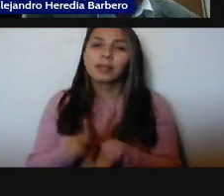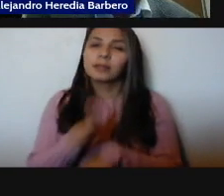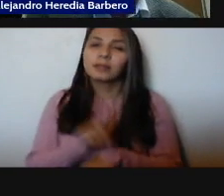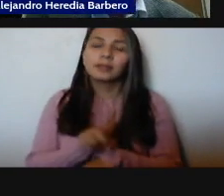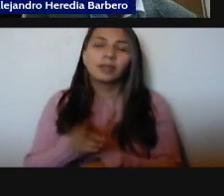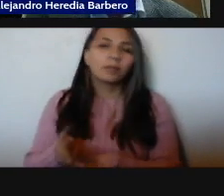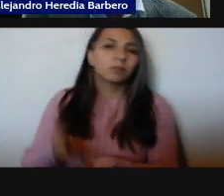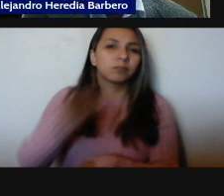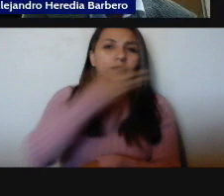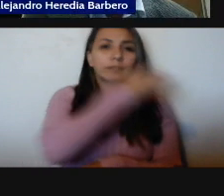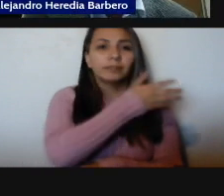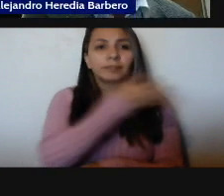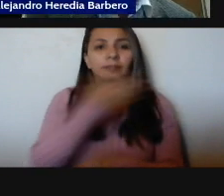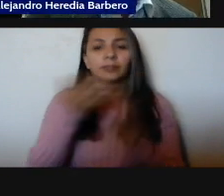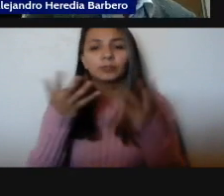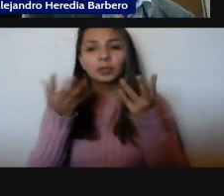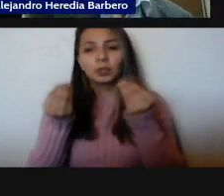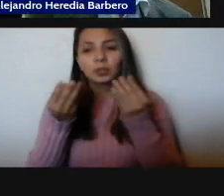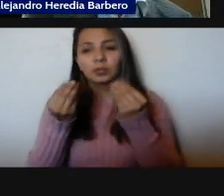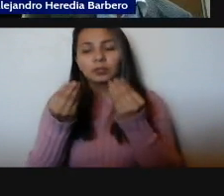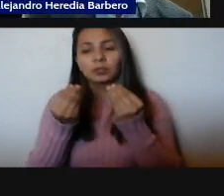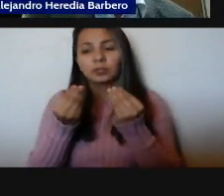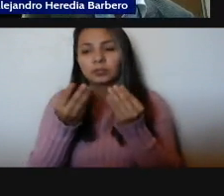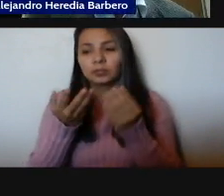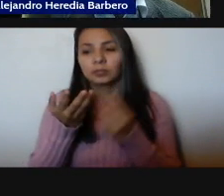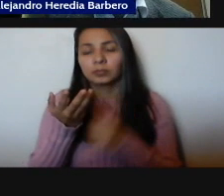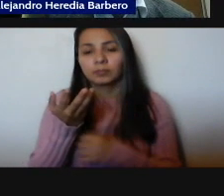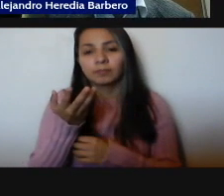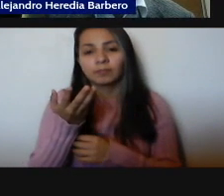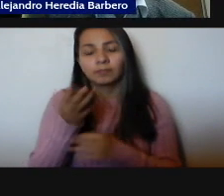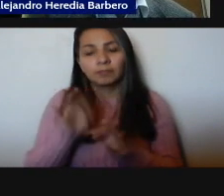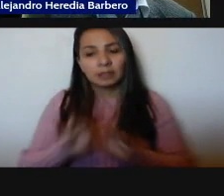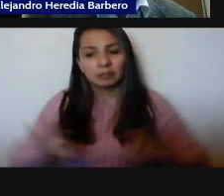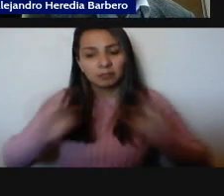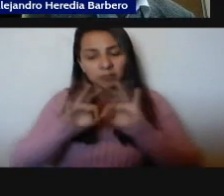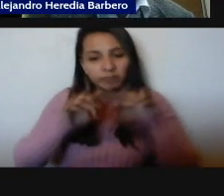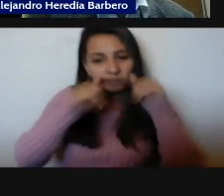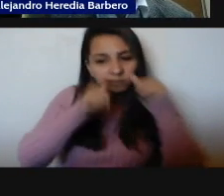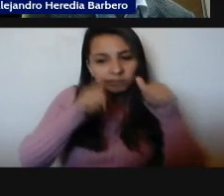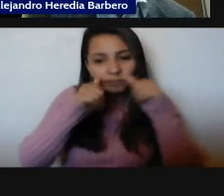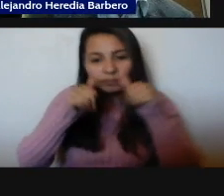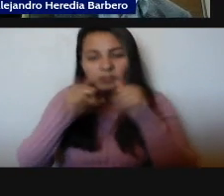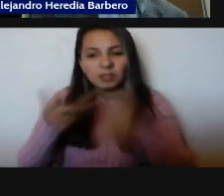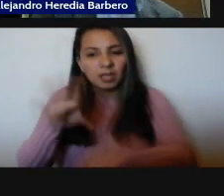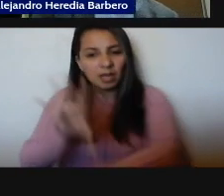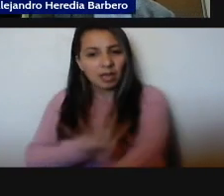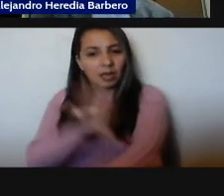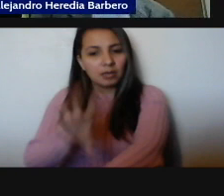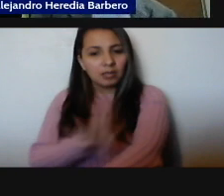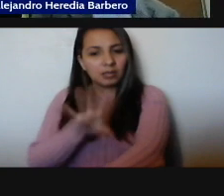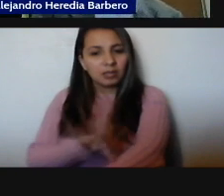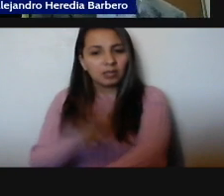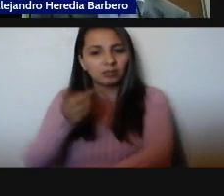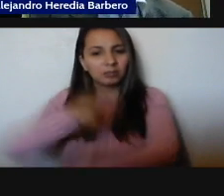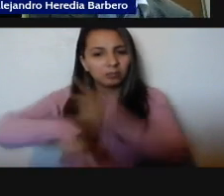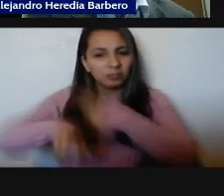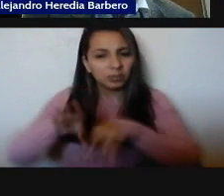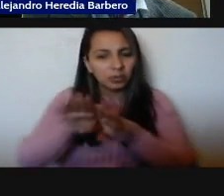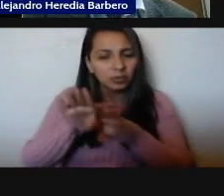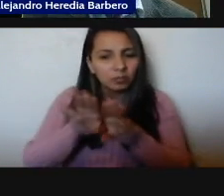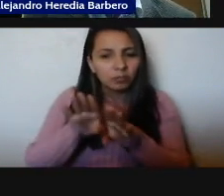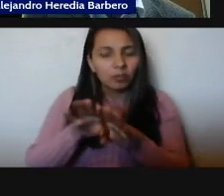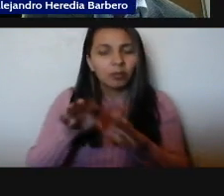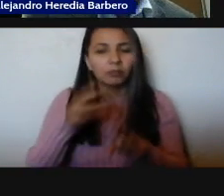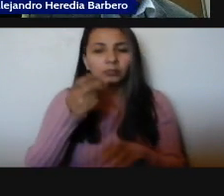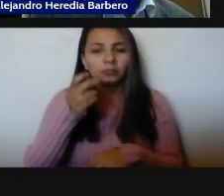muchas visiones, la relevancia también de las diferentes fuentes de energía, como